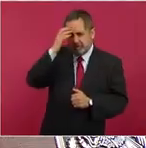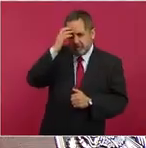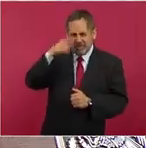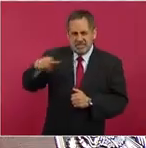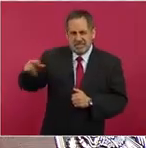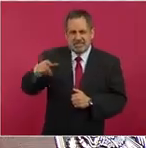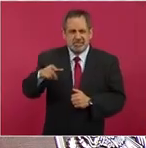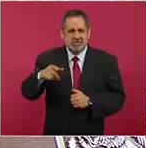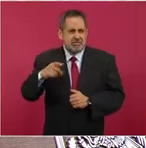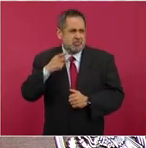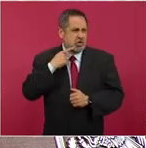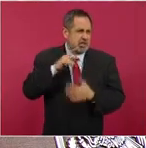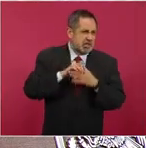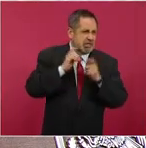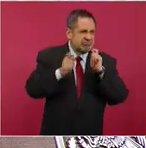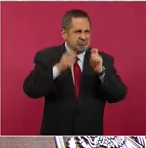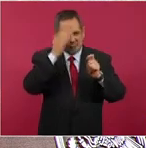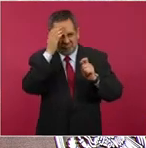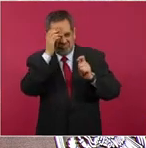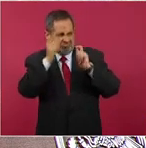muy politizada.